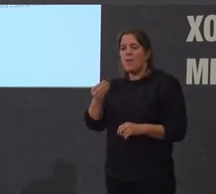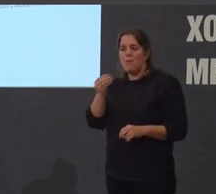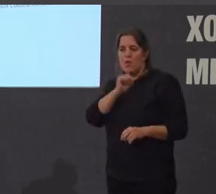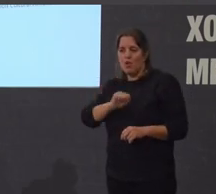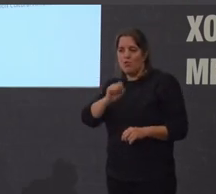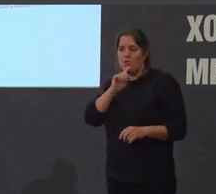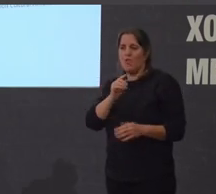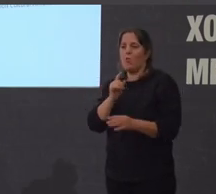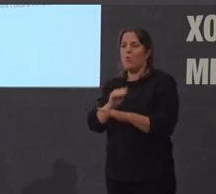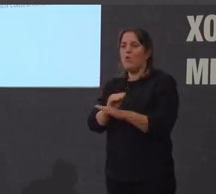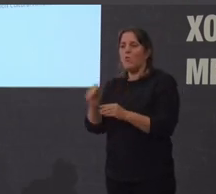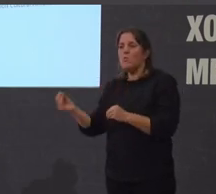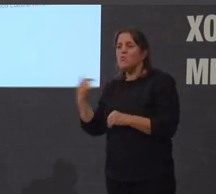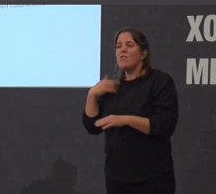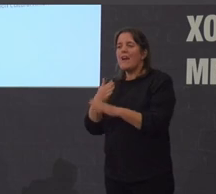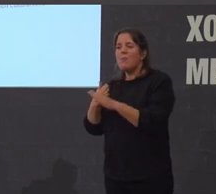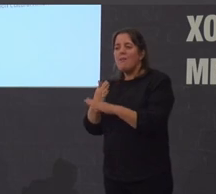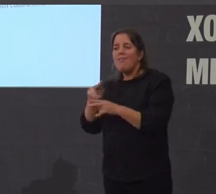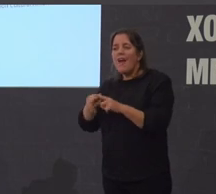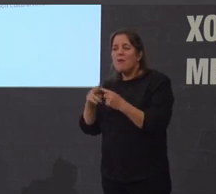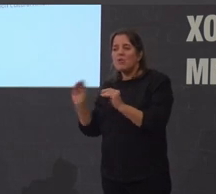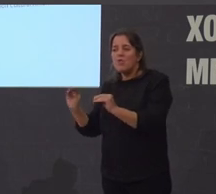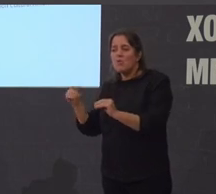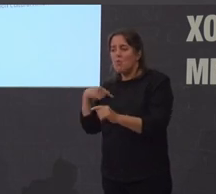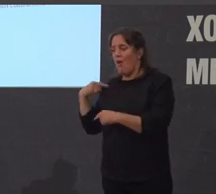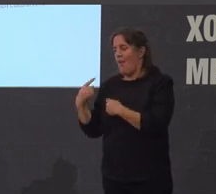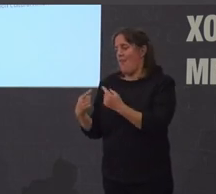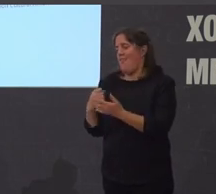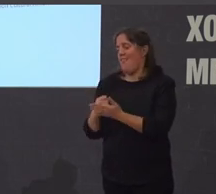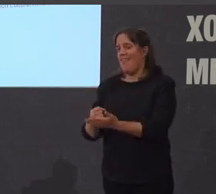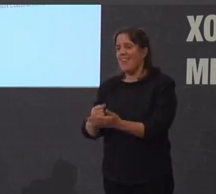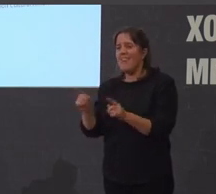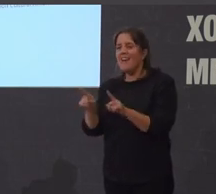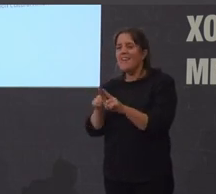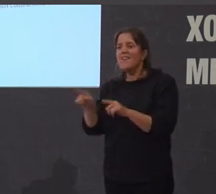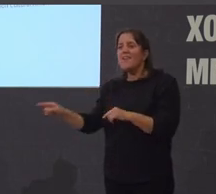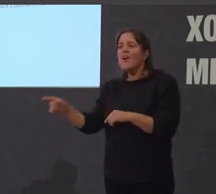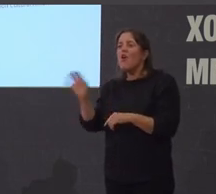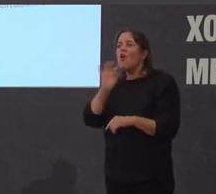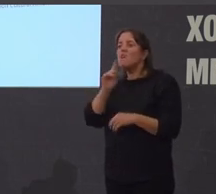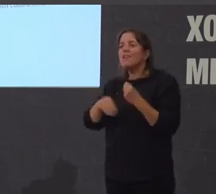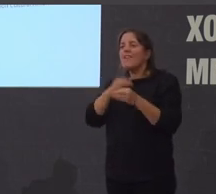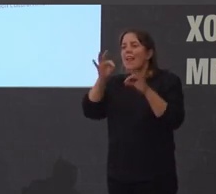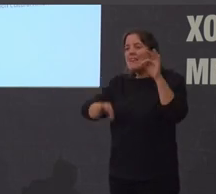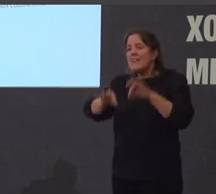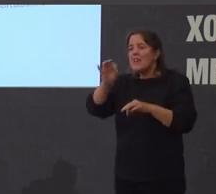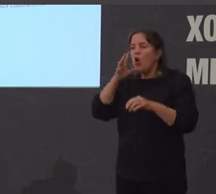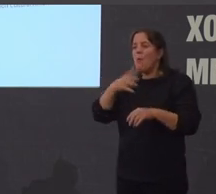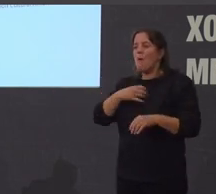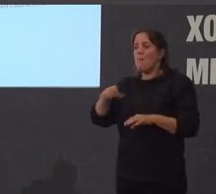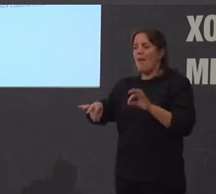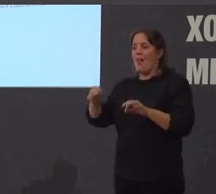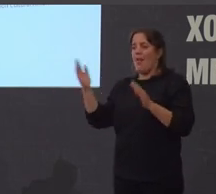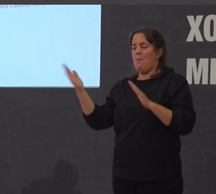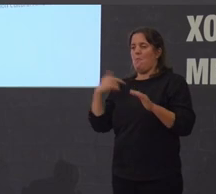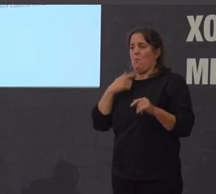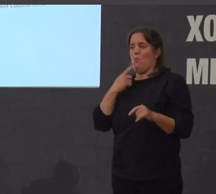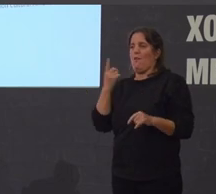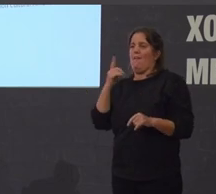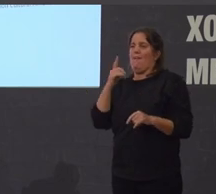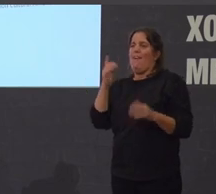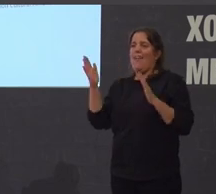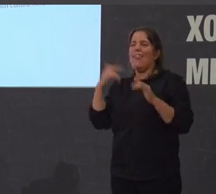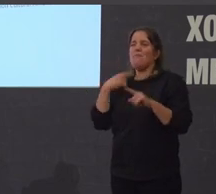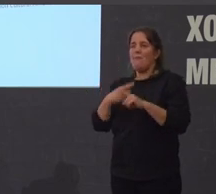de herramientas de carpintería que lleven en organza o de cómo se facía en tinte su papel no me diego pero más